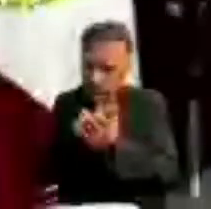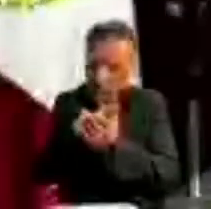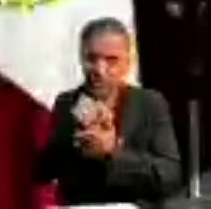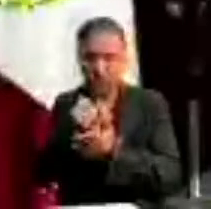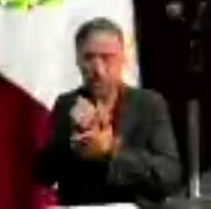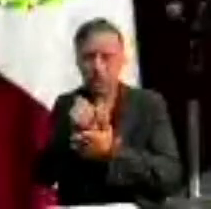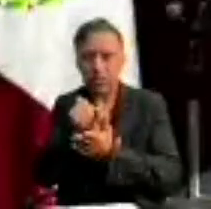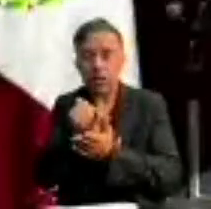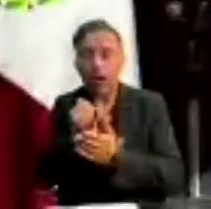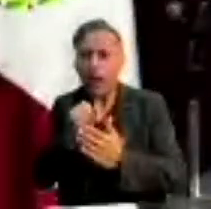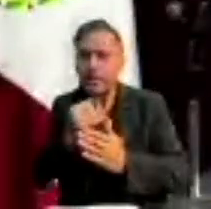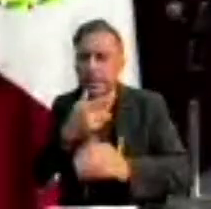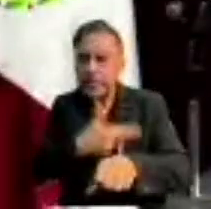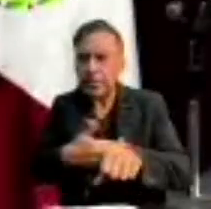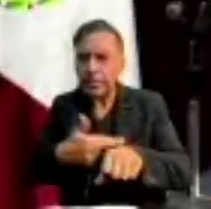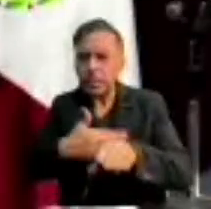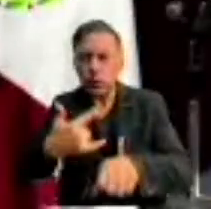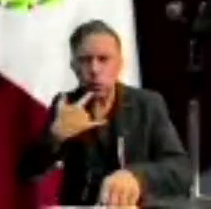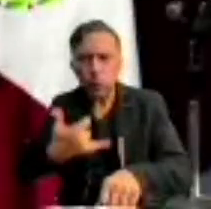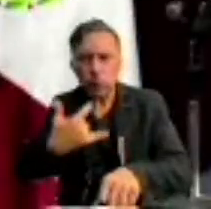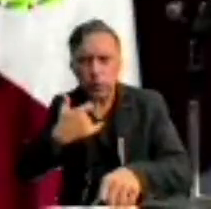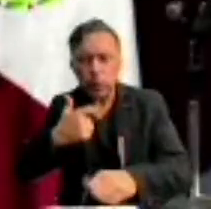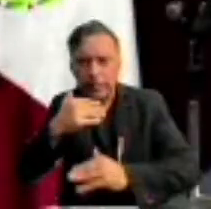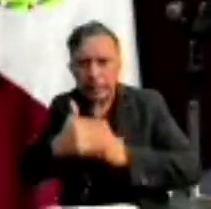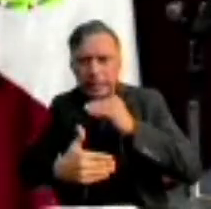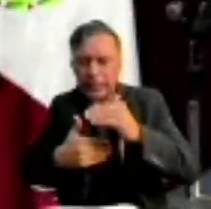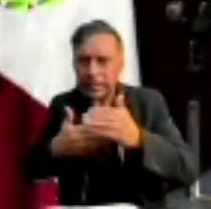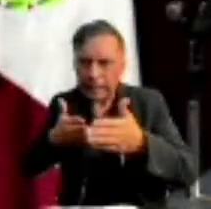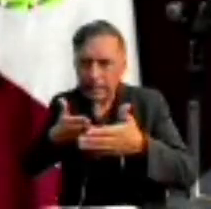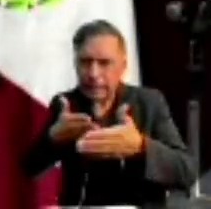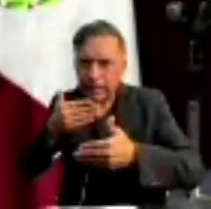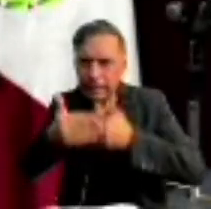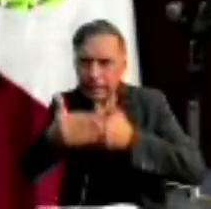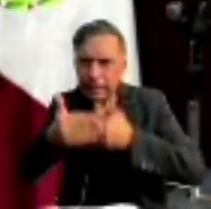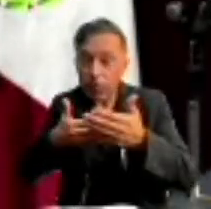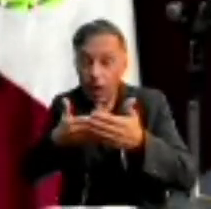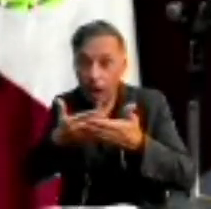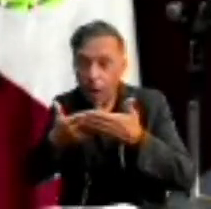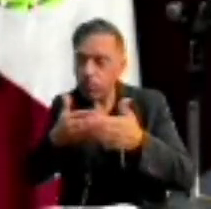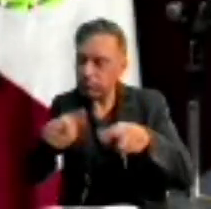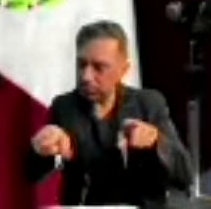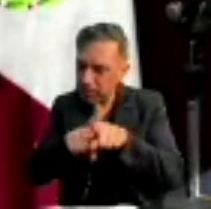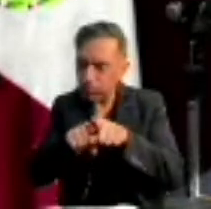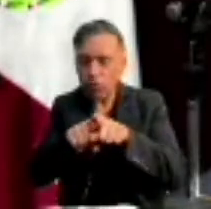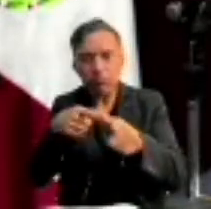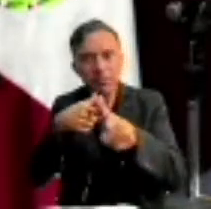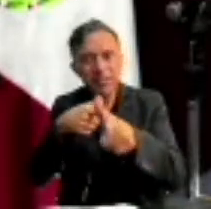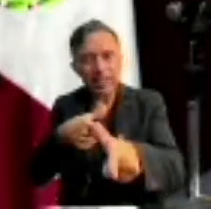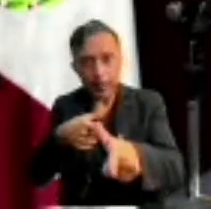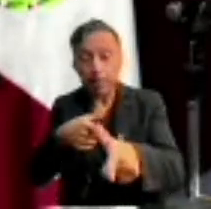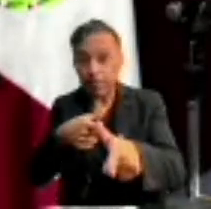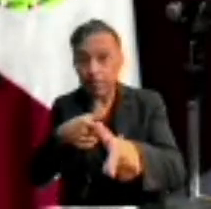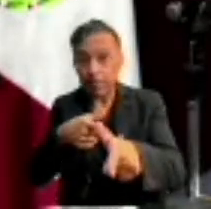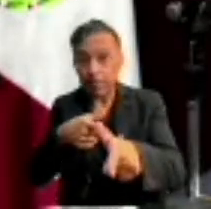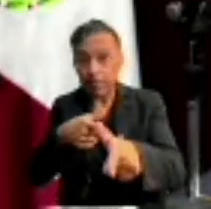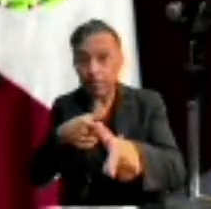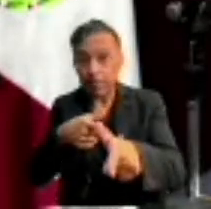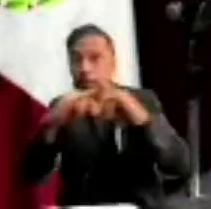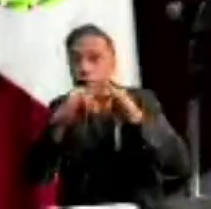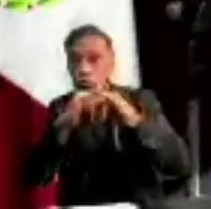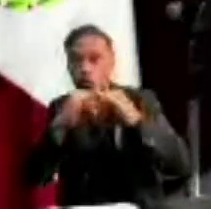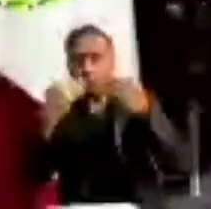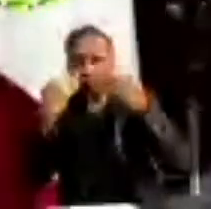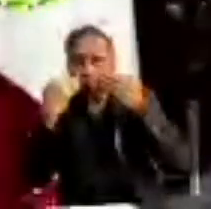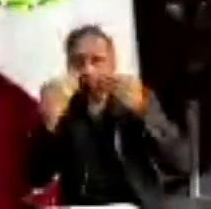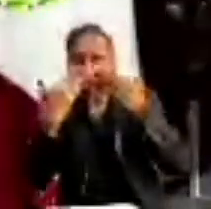llegar claro es que tenemos que continuar fortaleciendo los mecanismos que permiten el acceso a la información pública que